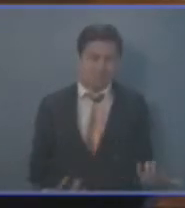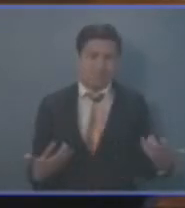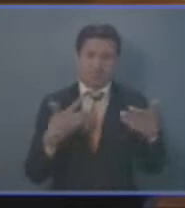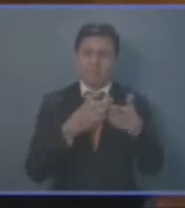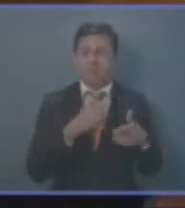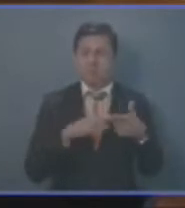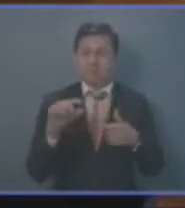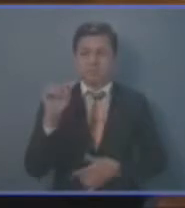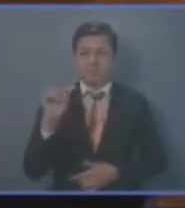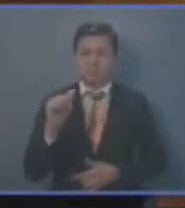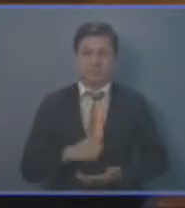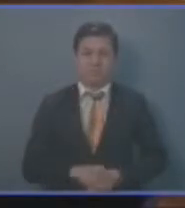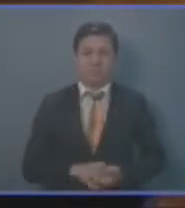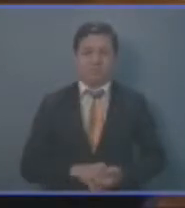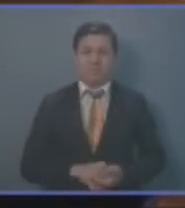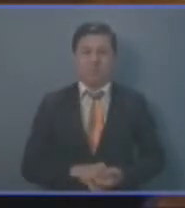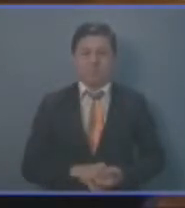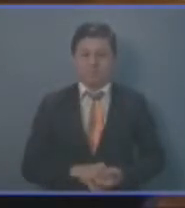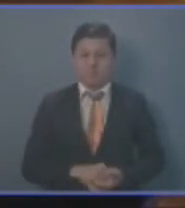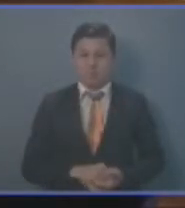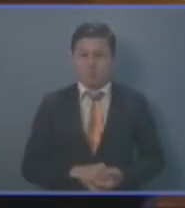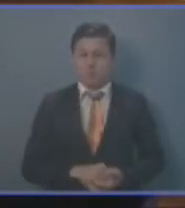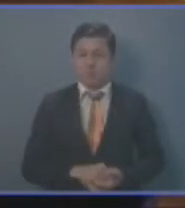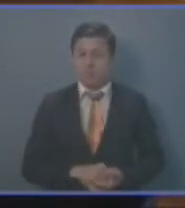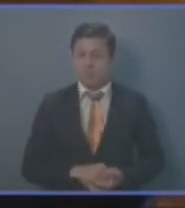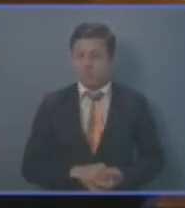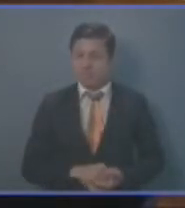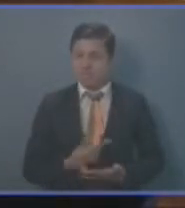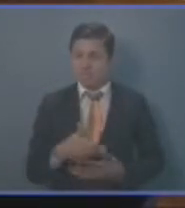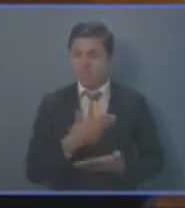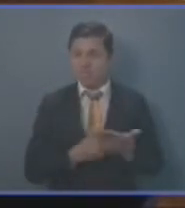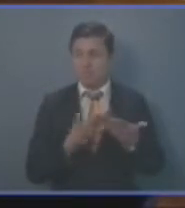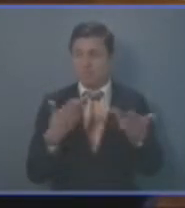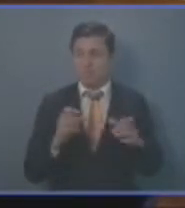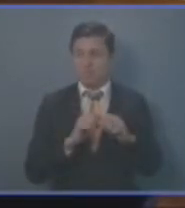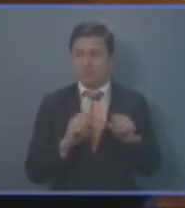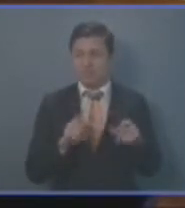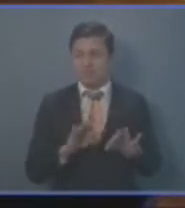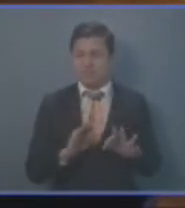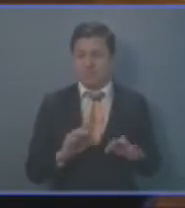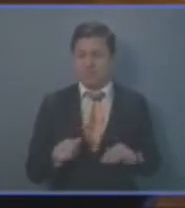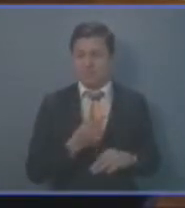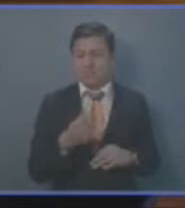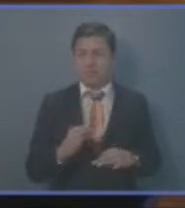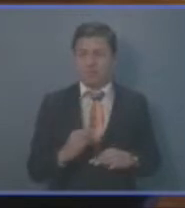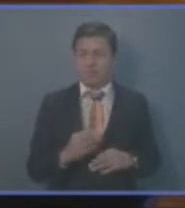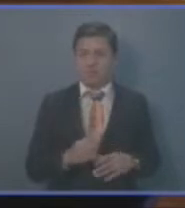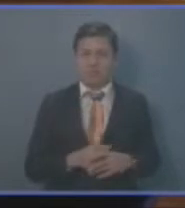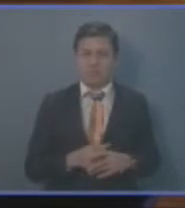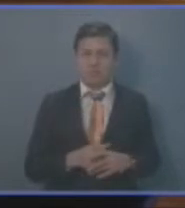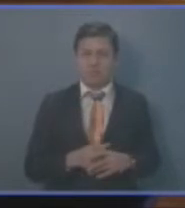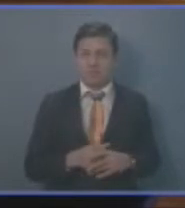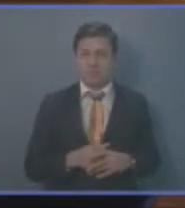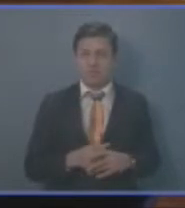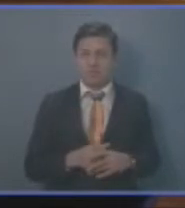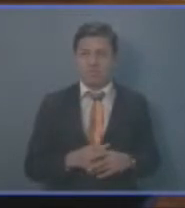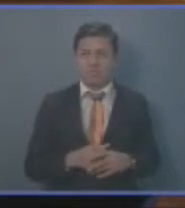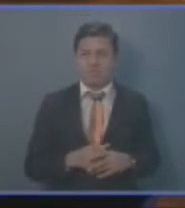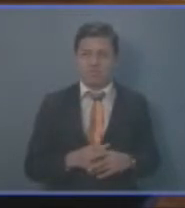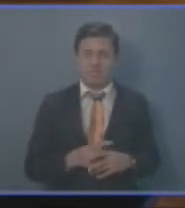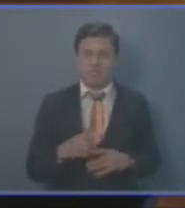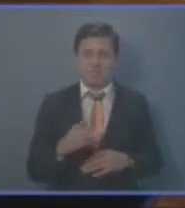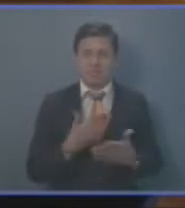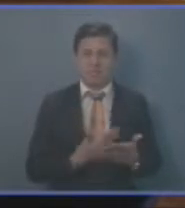A, consolidación general de los registros de datos circunscritos a la salud generados por las instituciones